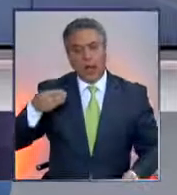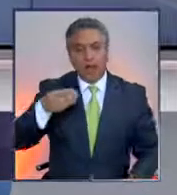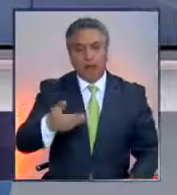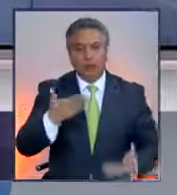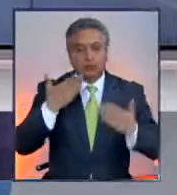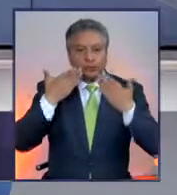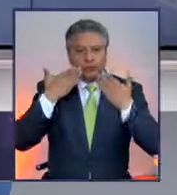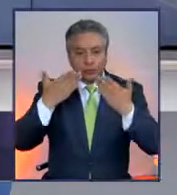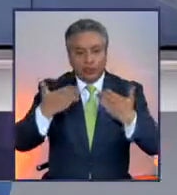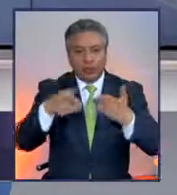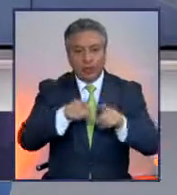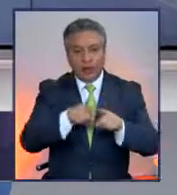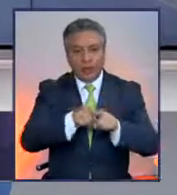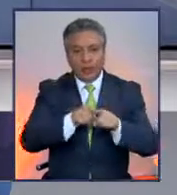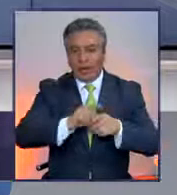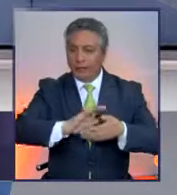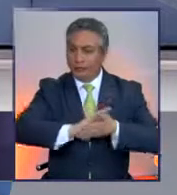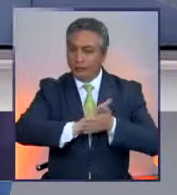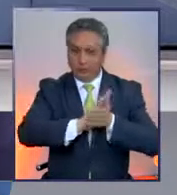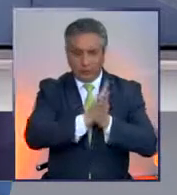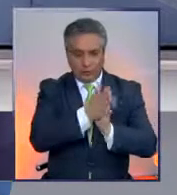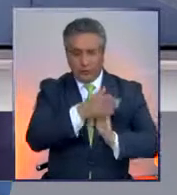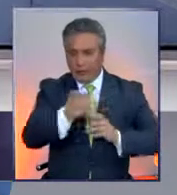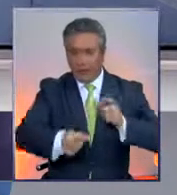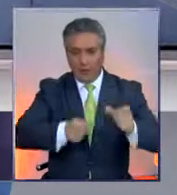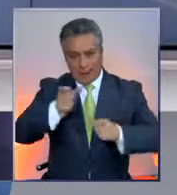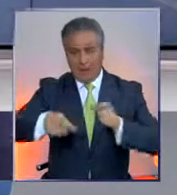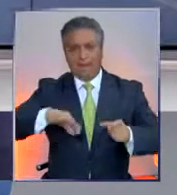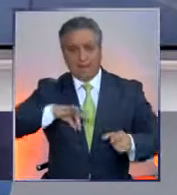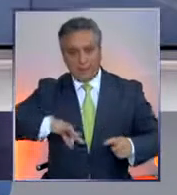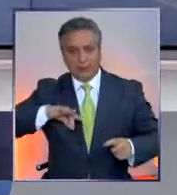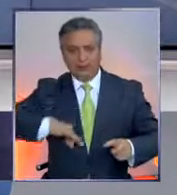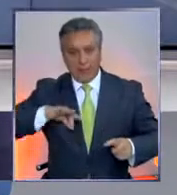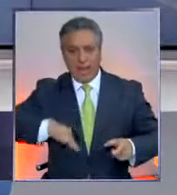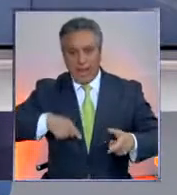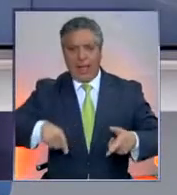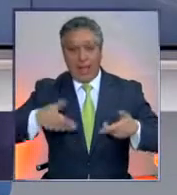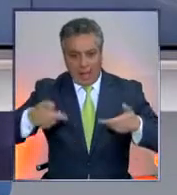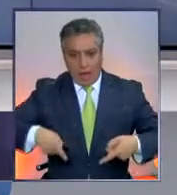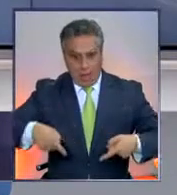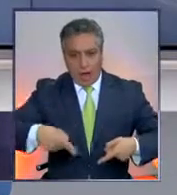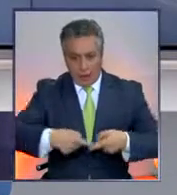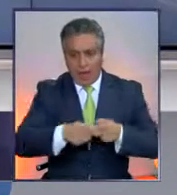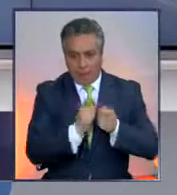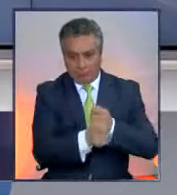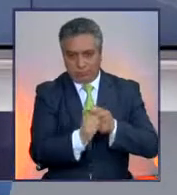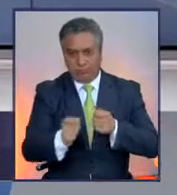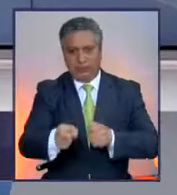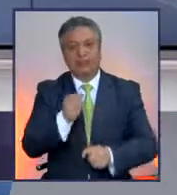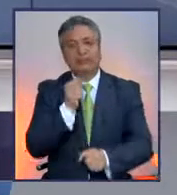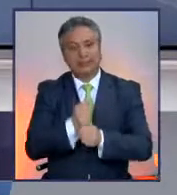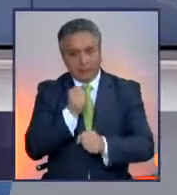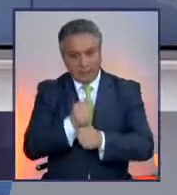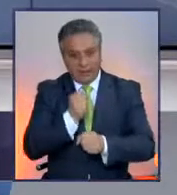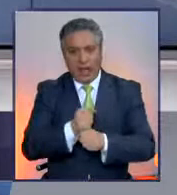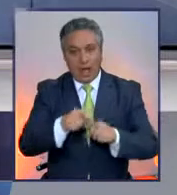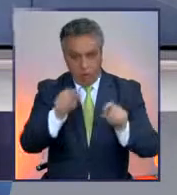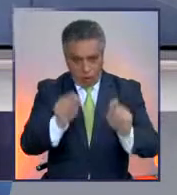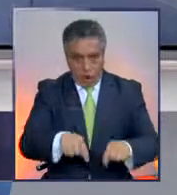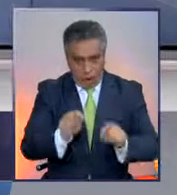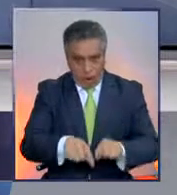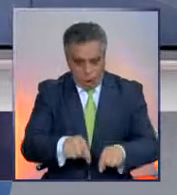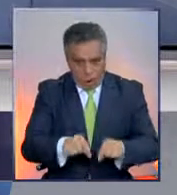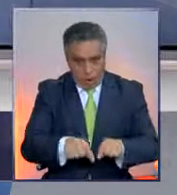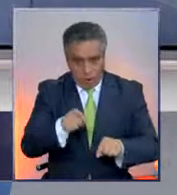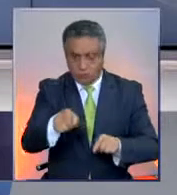solidaridad intergeneracional para ayudar a las pensiones que ya se están pagando. Es decir, trabajadores de hoy aportan